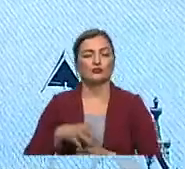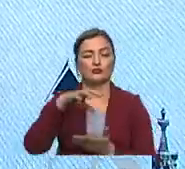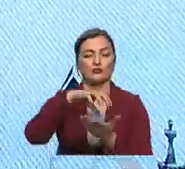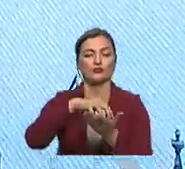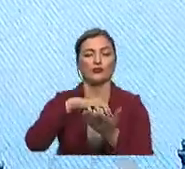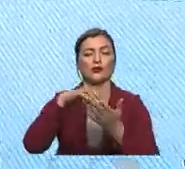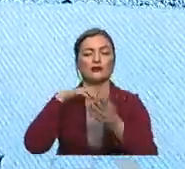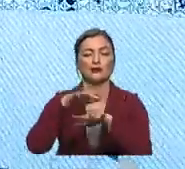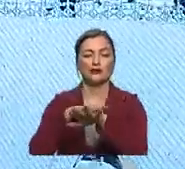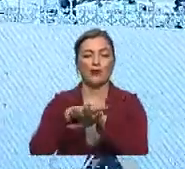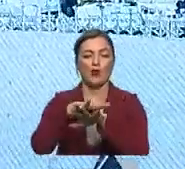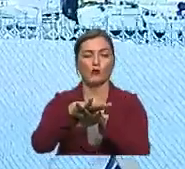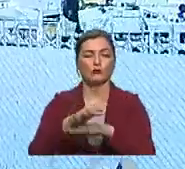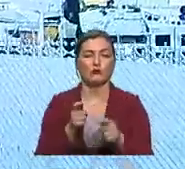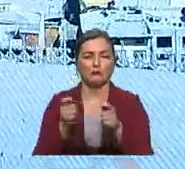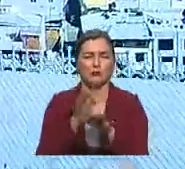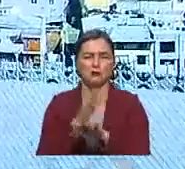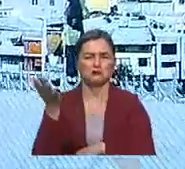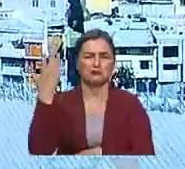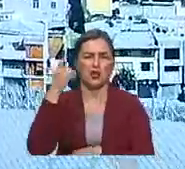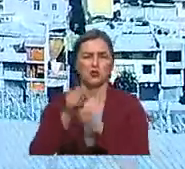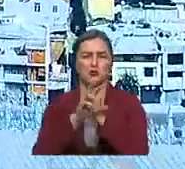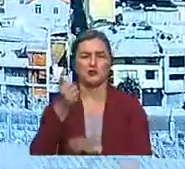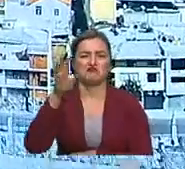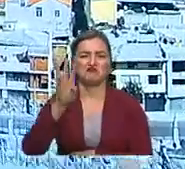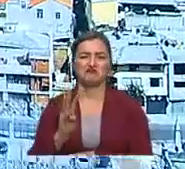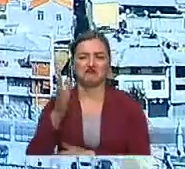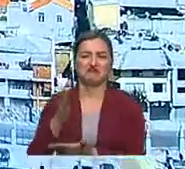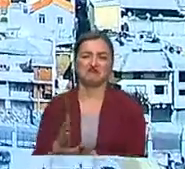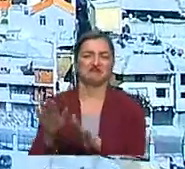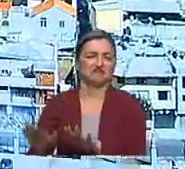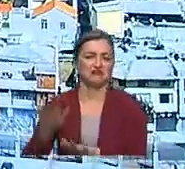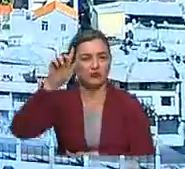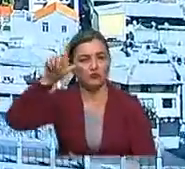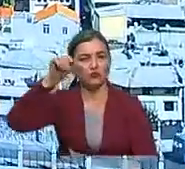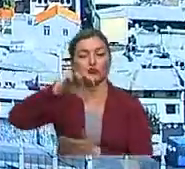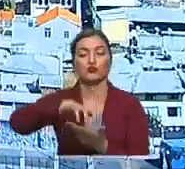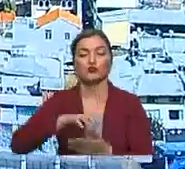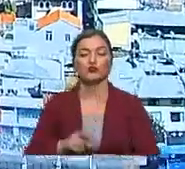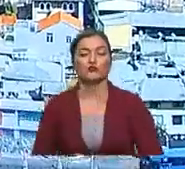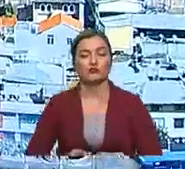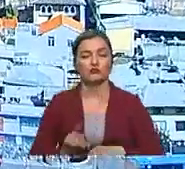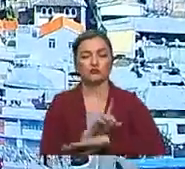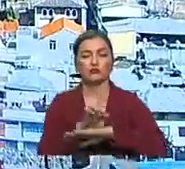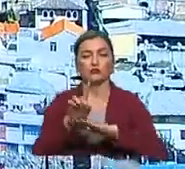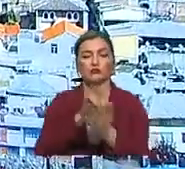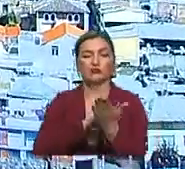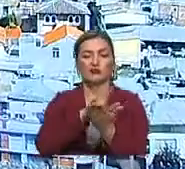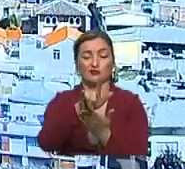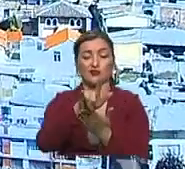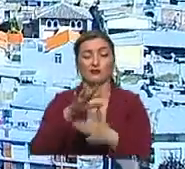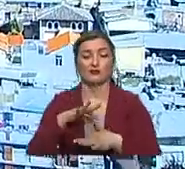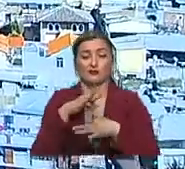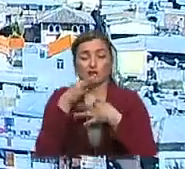provincia de Zamora Chinchipe, está sin operar desde el año 2016. Según el gobernador de la provincia, la Dirección de Aviación Civil y el Ministerio